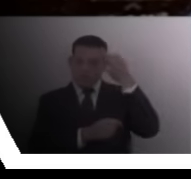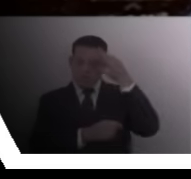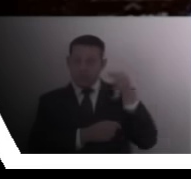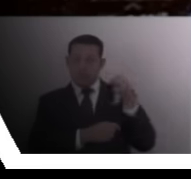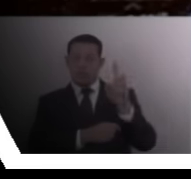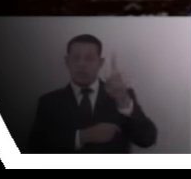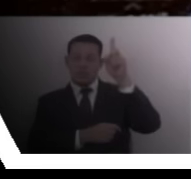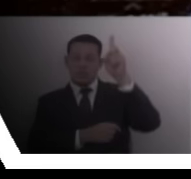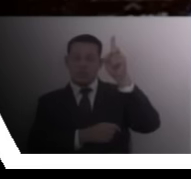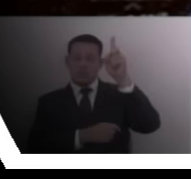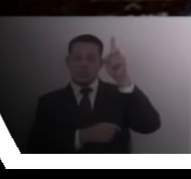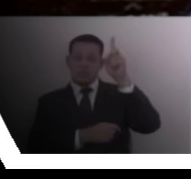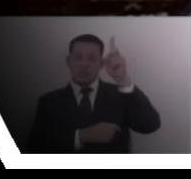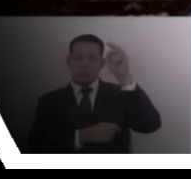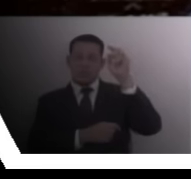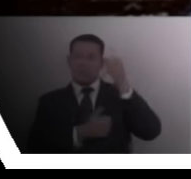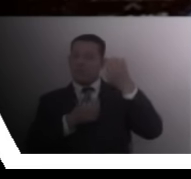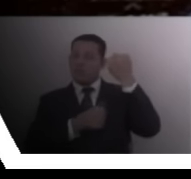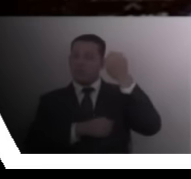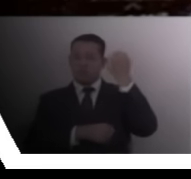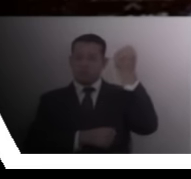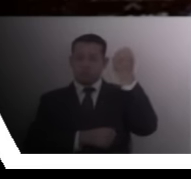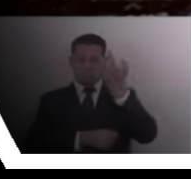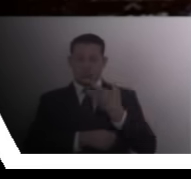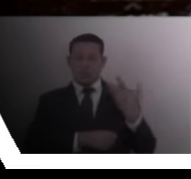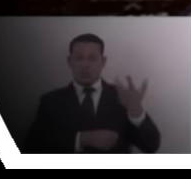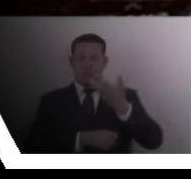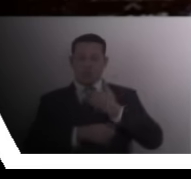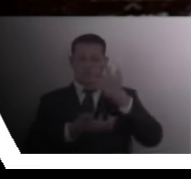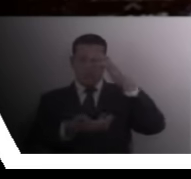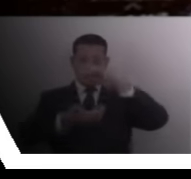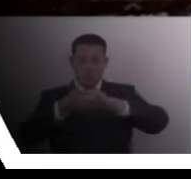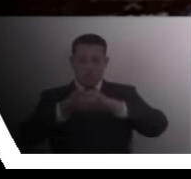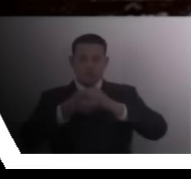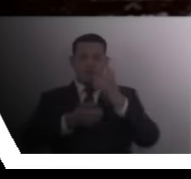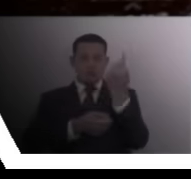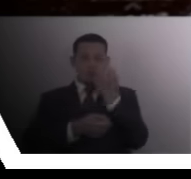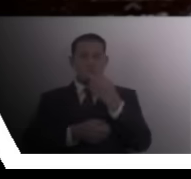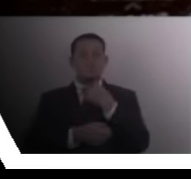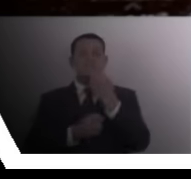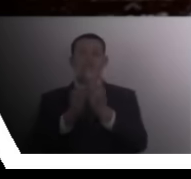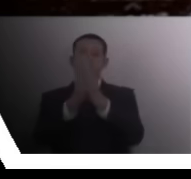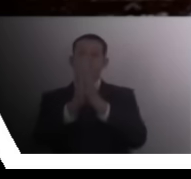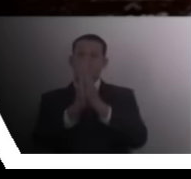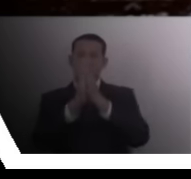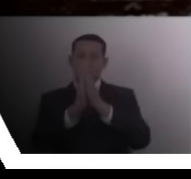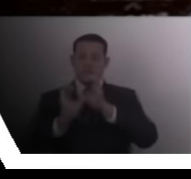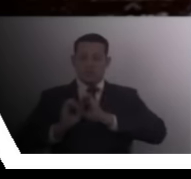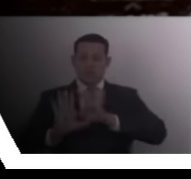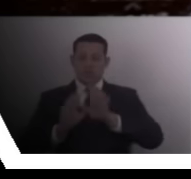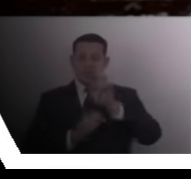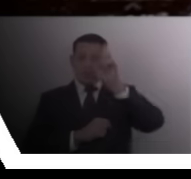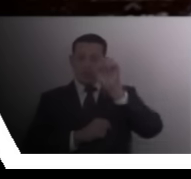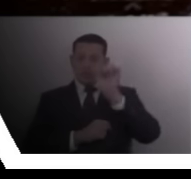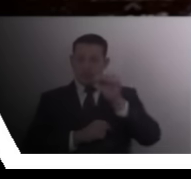creyentes de Dios, es muy importante que todos nos unamos en una sola voz y clamemos por la misericordia de Dios.